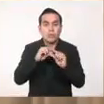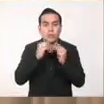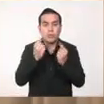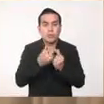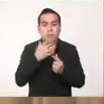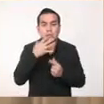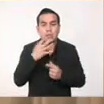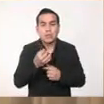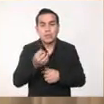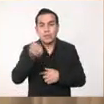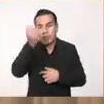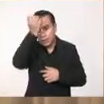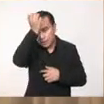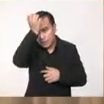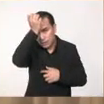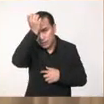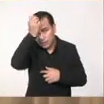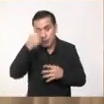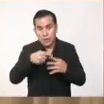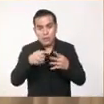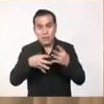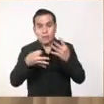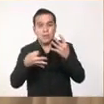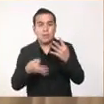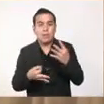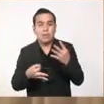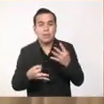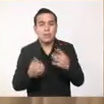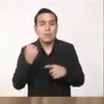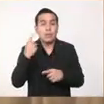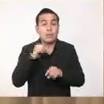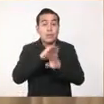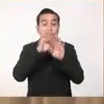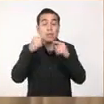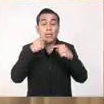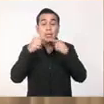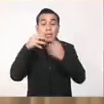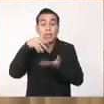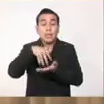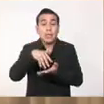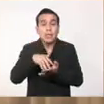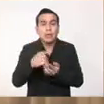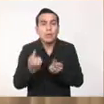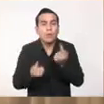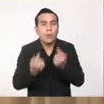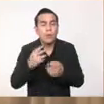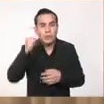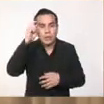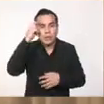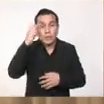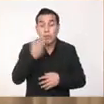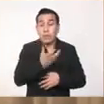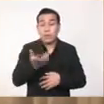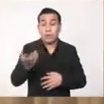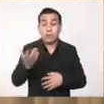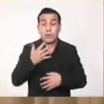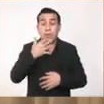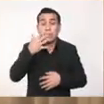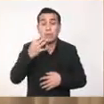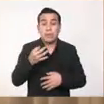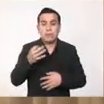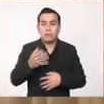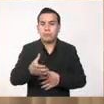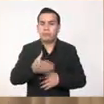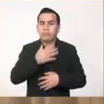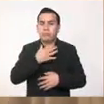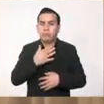final, equivocarse frente a la ley y frente a la interpretación de la ley creo que es un campo todavía más ancho